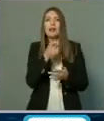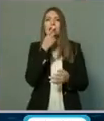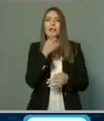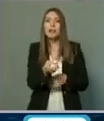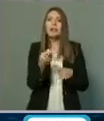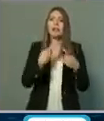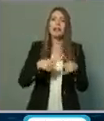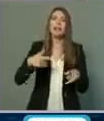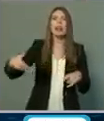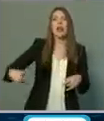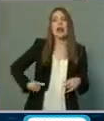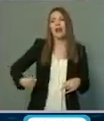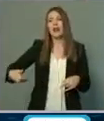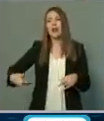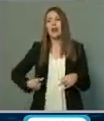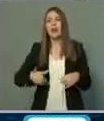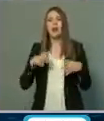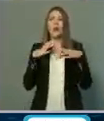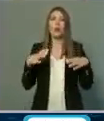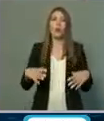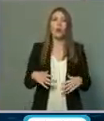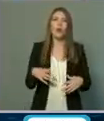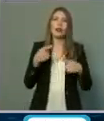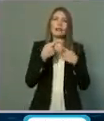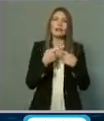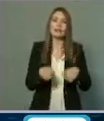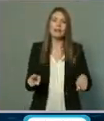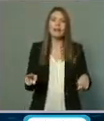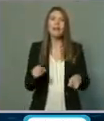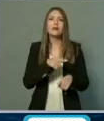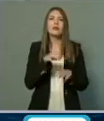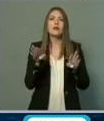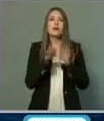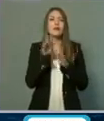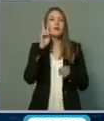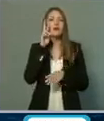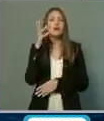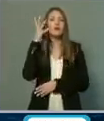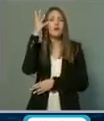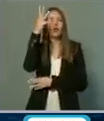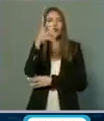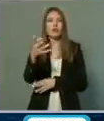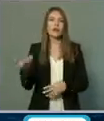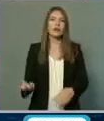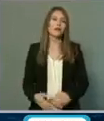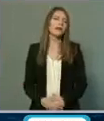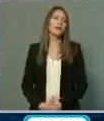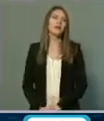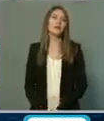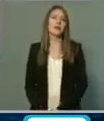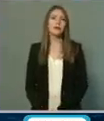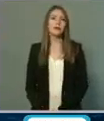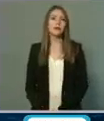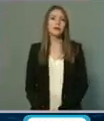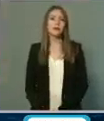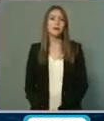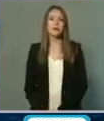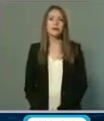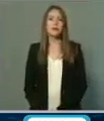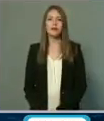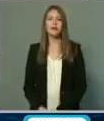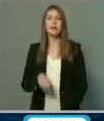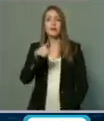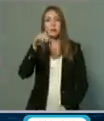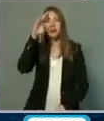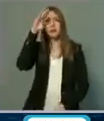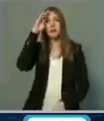que pues obviamente va pasando el cuerpo, ¿cómo te ves a futuro? Mira, yo no me dice, ¿cómo piensas en el retiro?